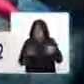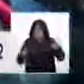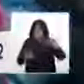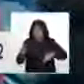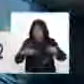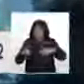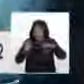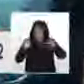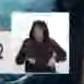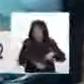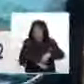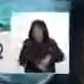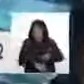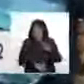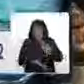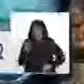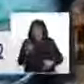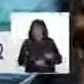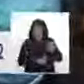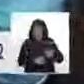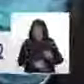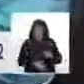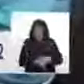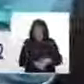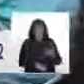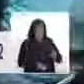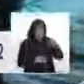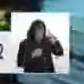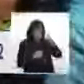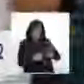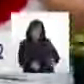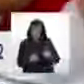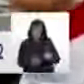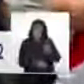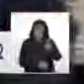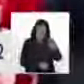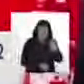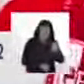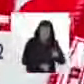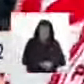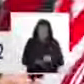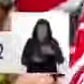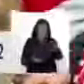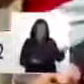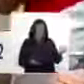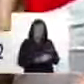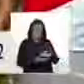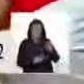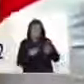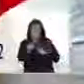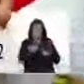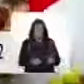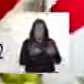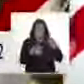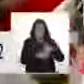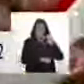mayorista de Lima, donde lo pueden encontrar a precio mayorista. Una buena noticia, ya saben, a 2 soles el precio del limón, y aquí nos quedamos con los señores.